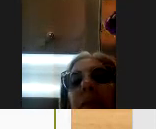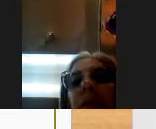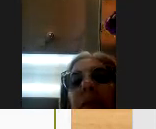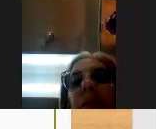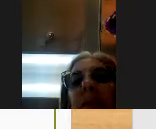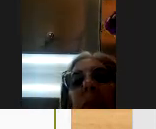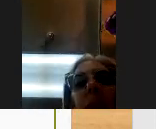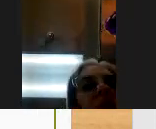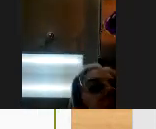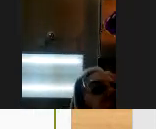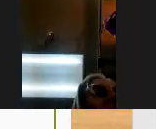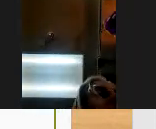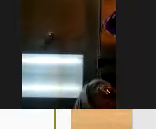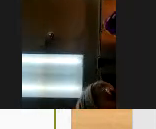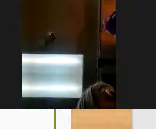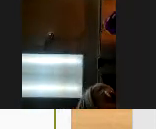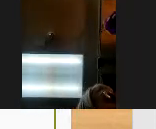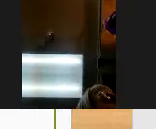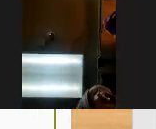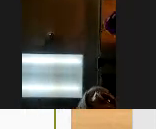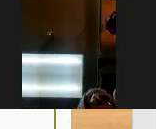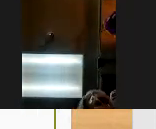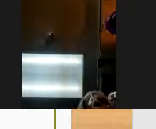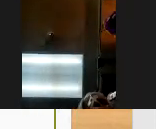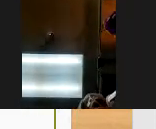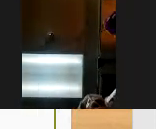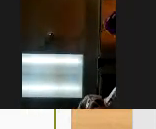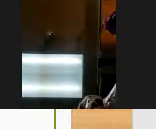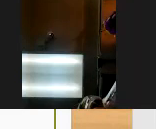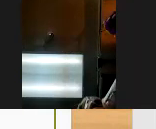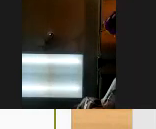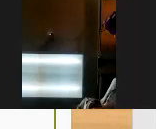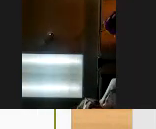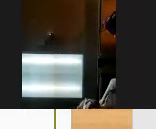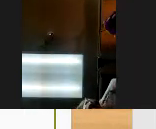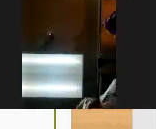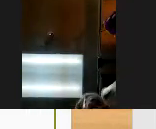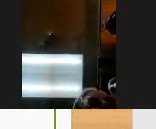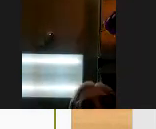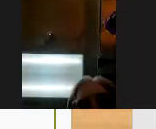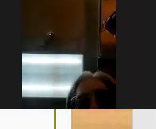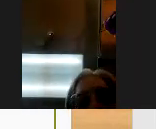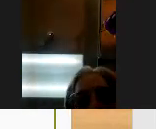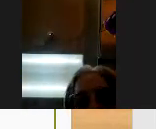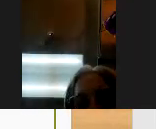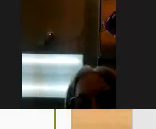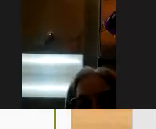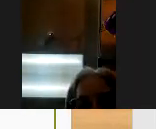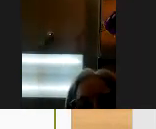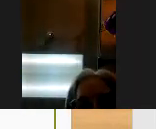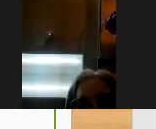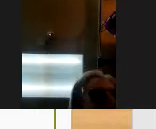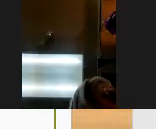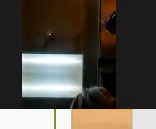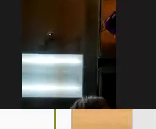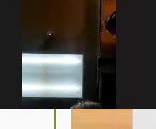presentar un aspecto del Carnaval de San Juan. Los carnavales pueden